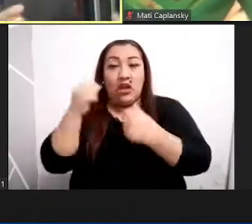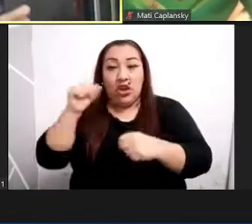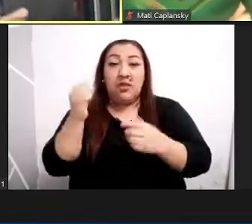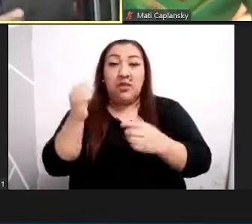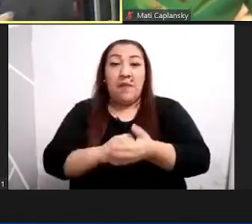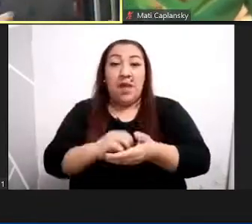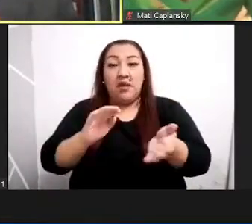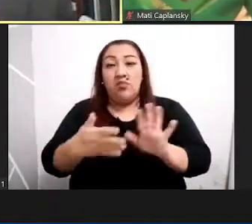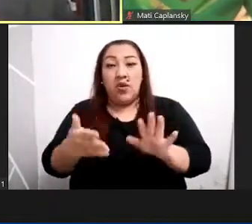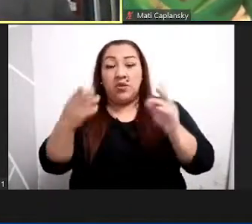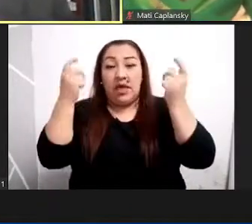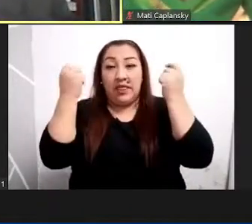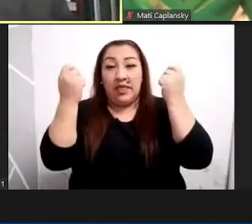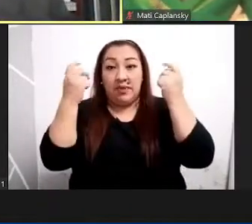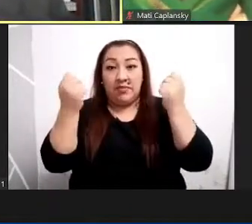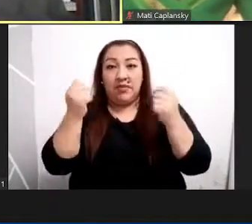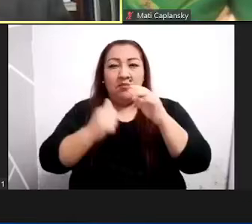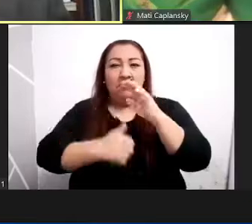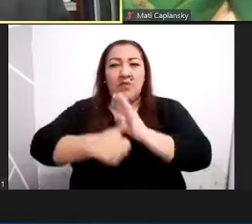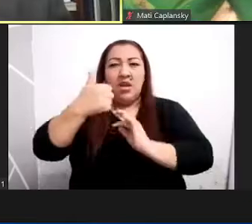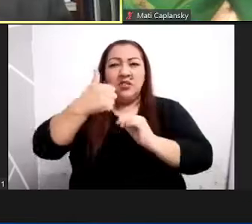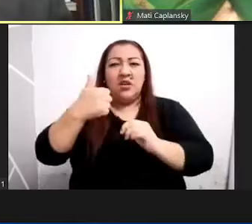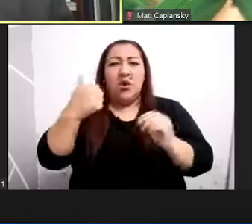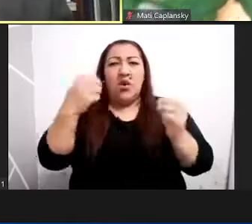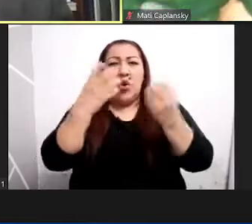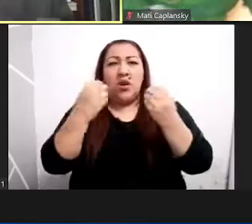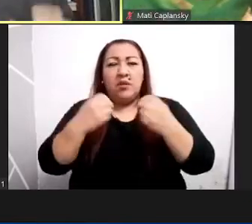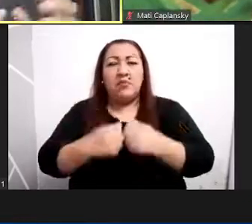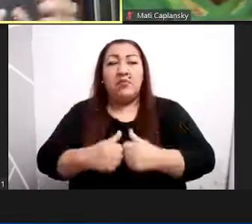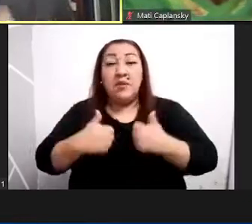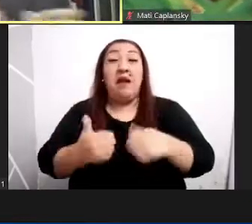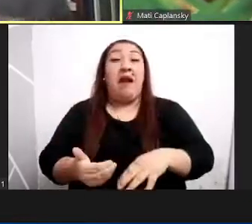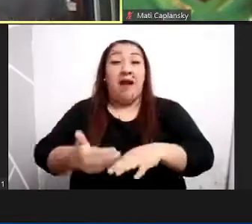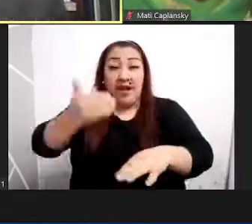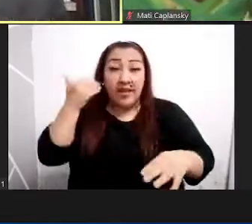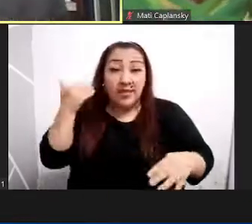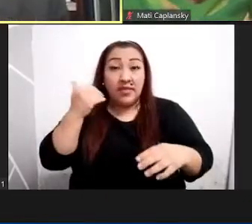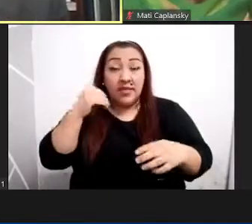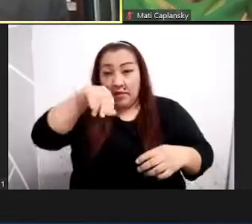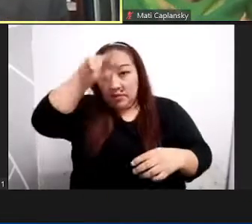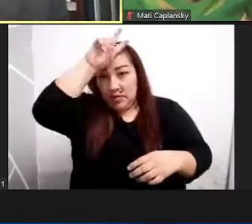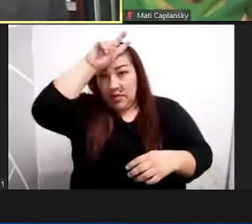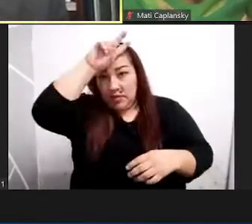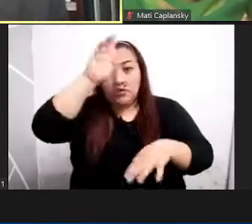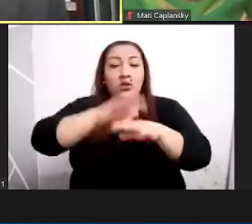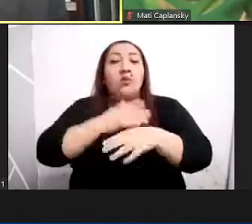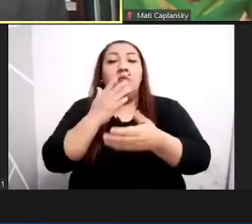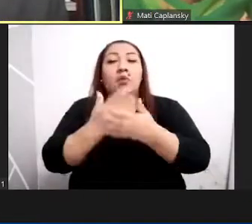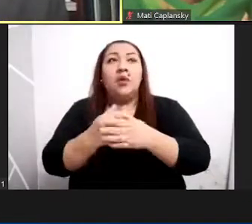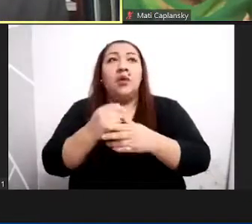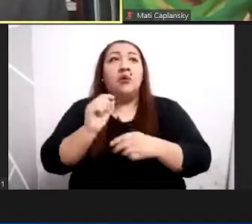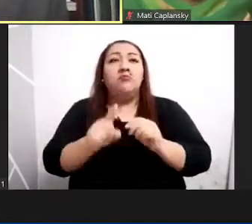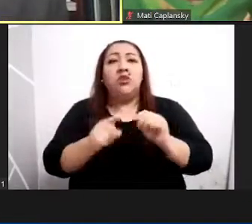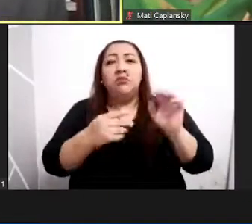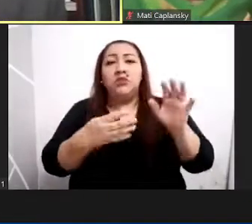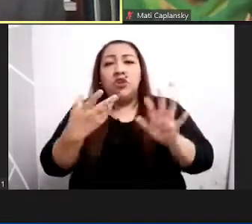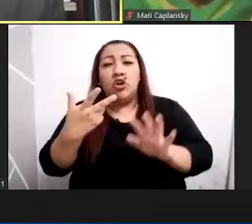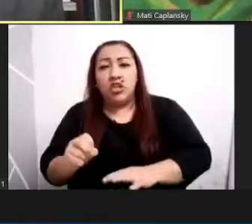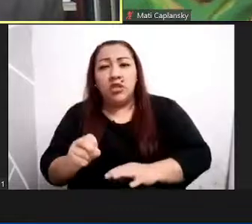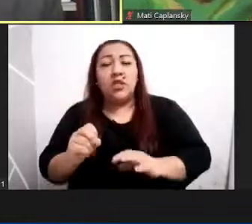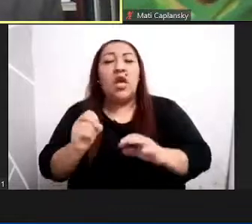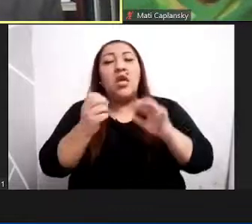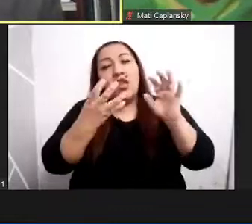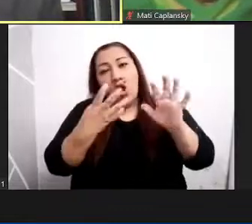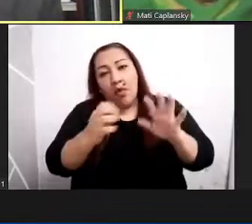La máxima tragedia vivida en la historia republicana, ¿no? En los años 80 y parte de los 90, y